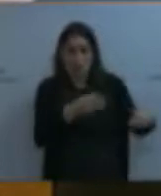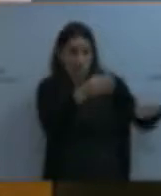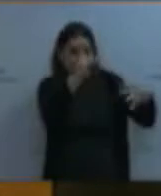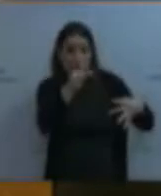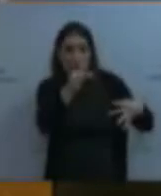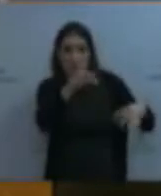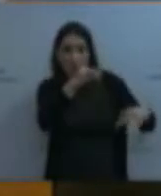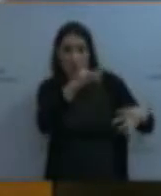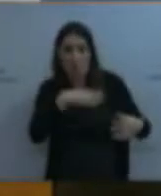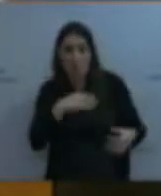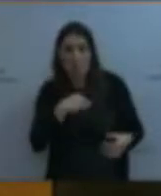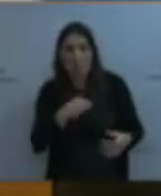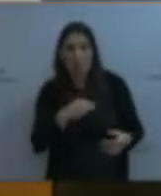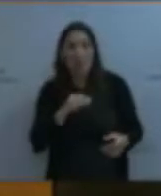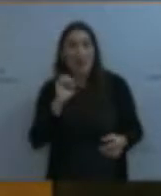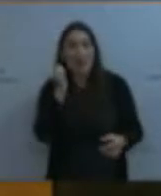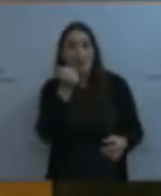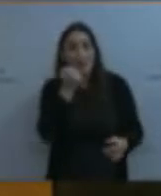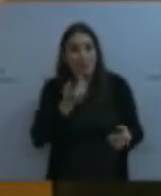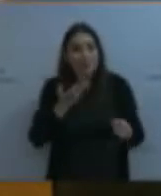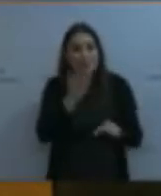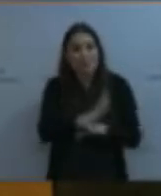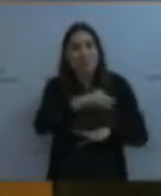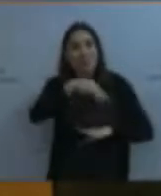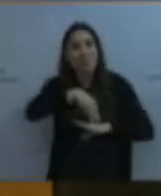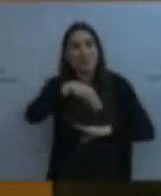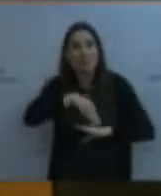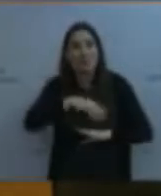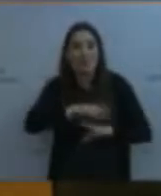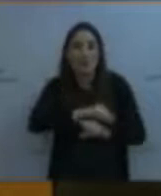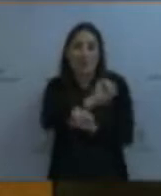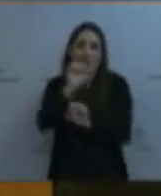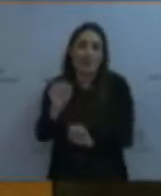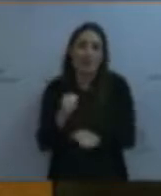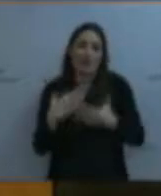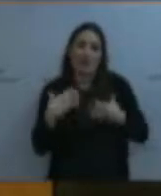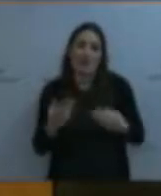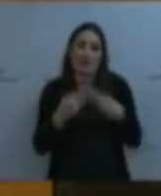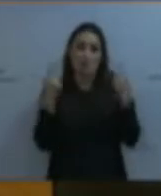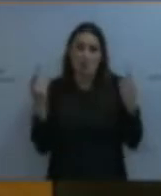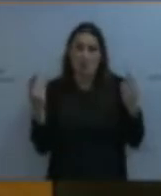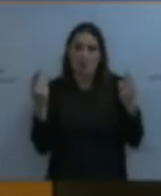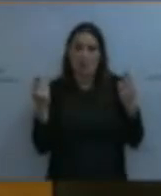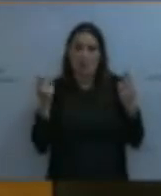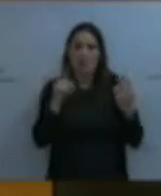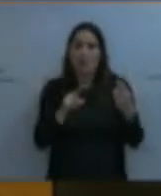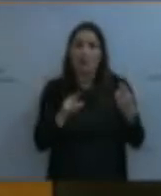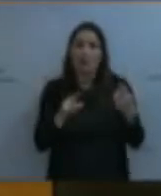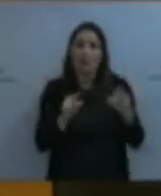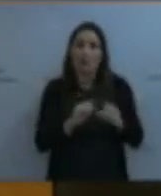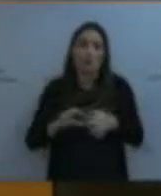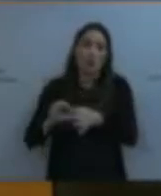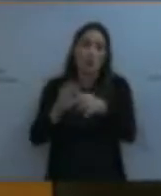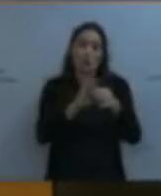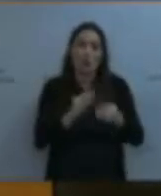la mano las alegaciones que presentó la Plataforma en Defensa de la Sanidad Pública y la Unión de Consumidores de Asturias. No